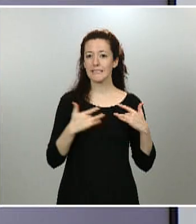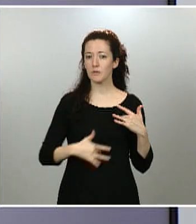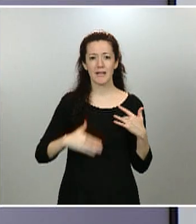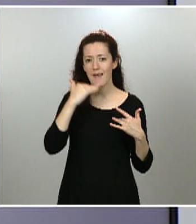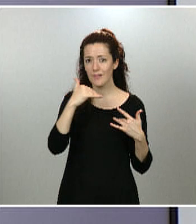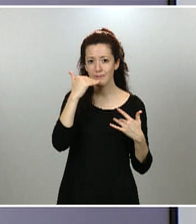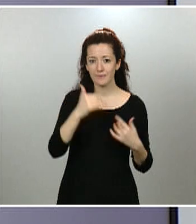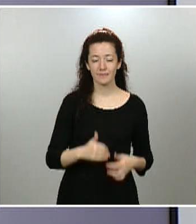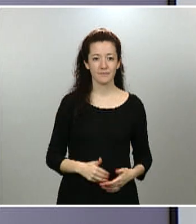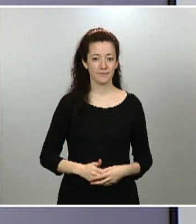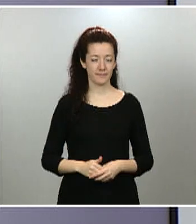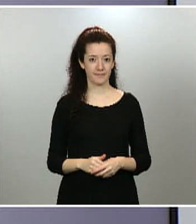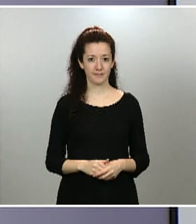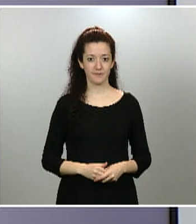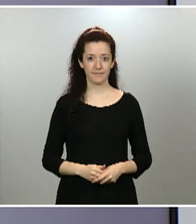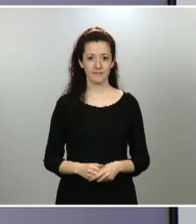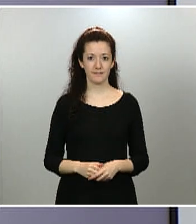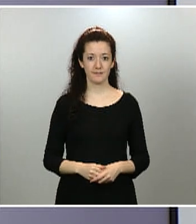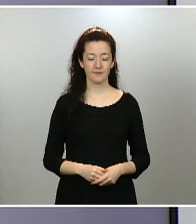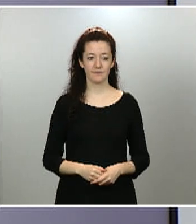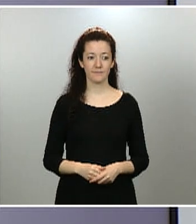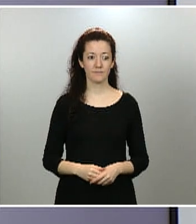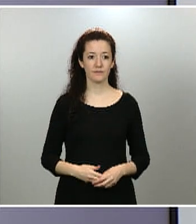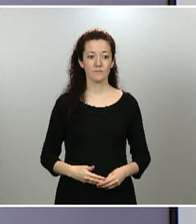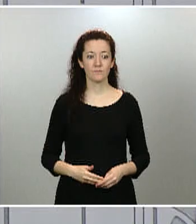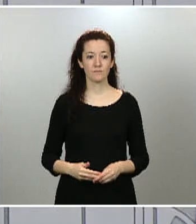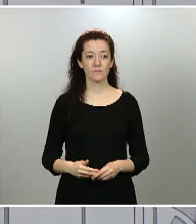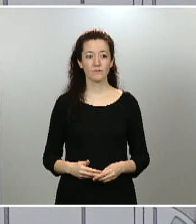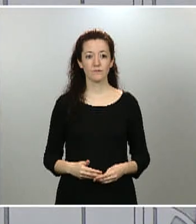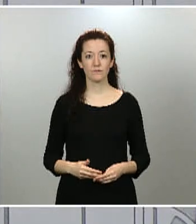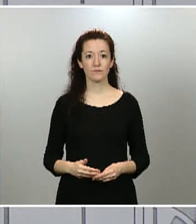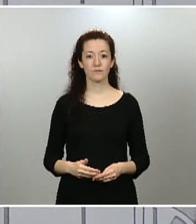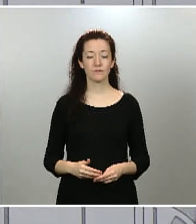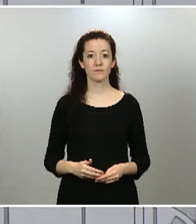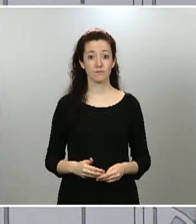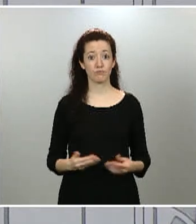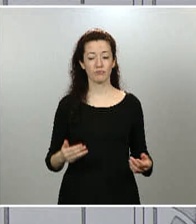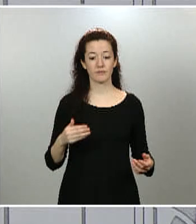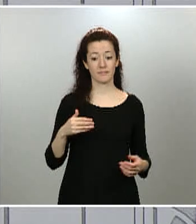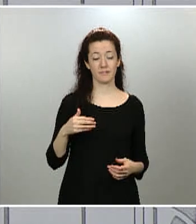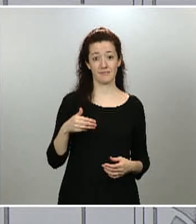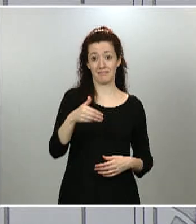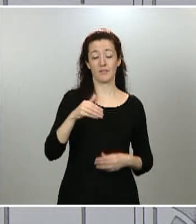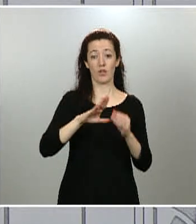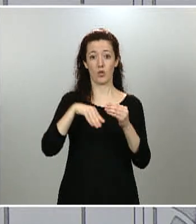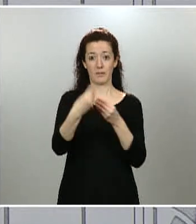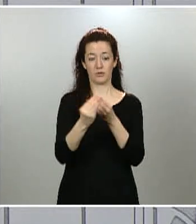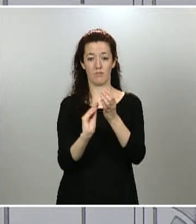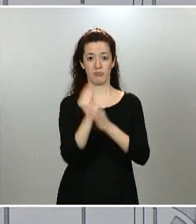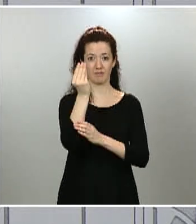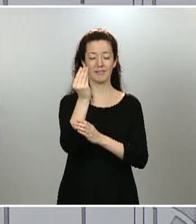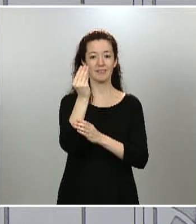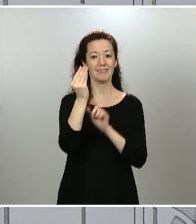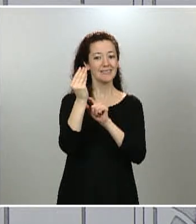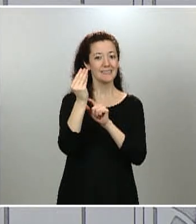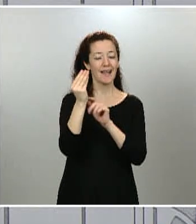Bueno, hay un documento que estará disponible en breve, acordado en el seno del Consejo Interterritorial, en el que se van a especificar las